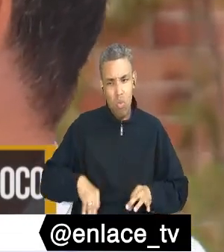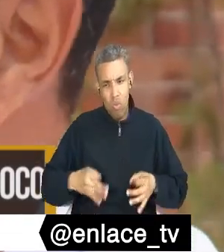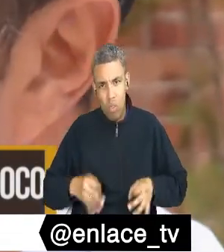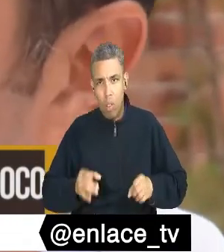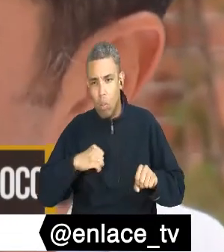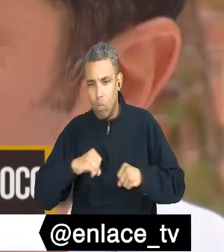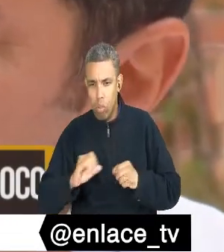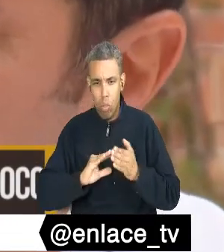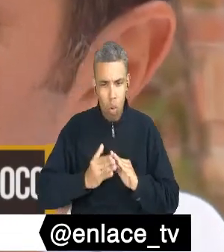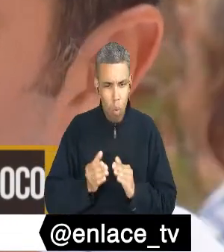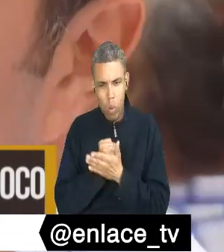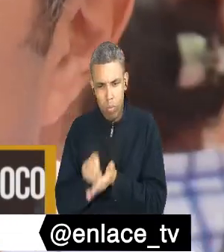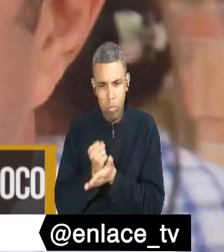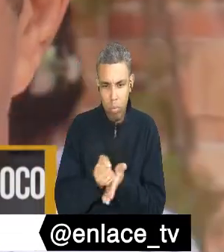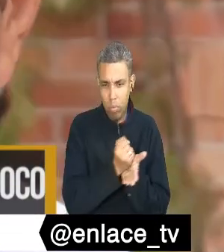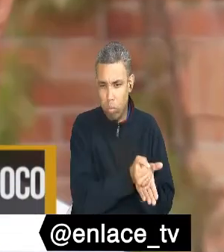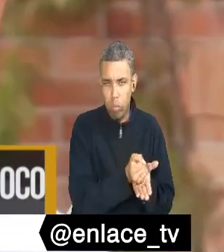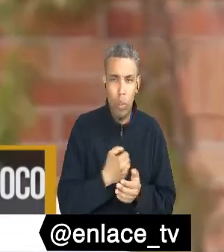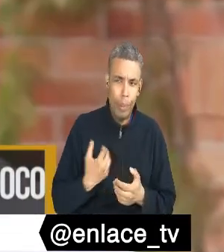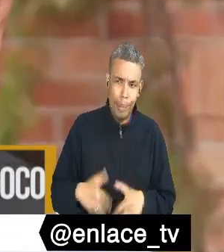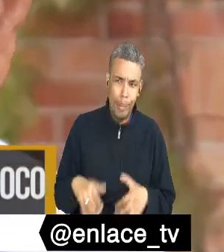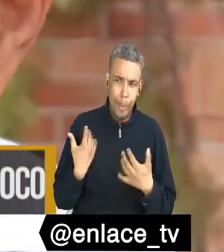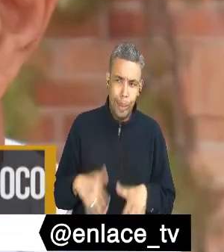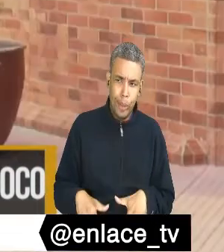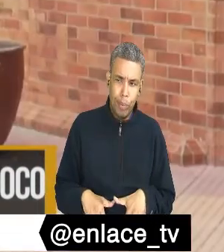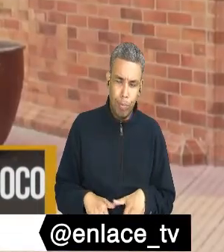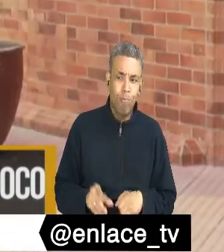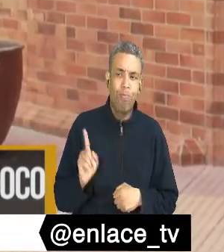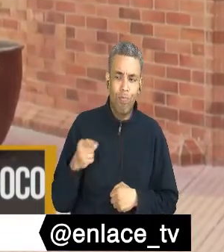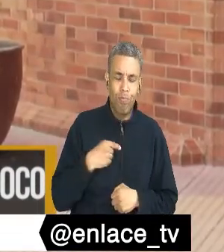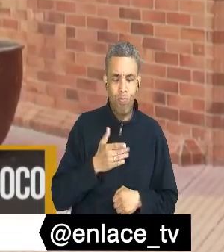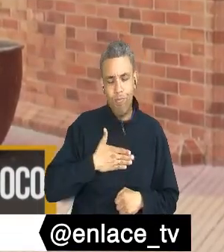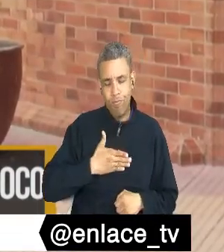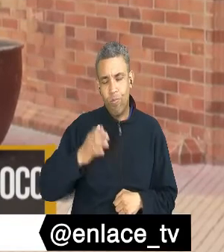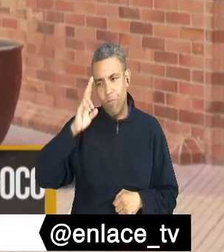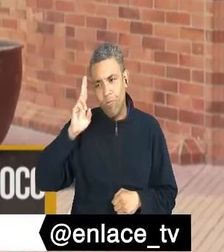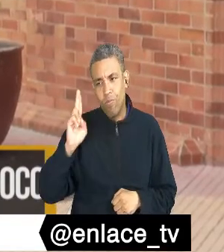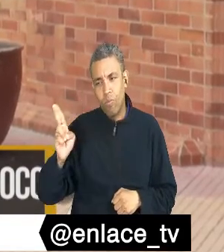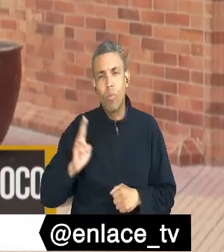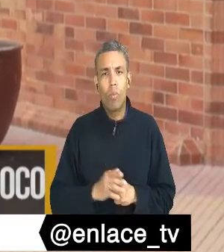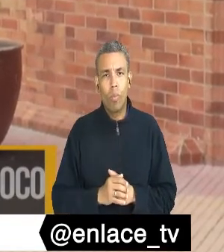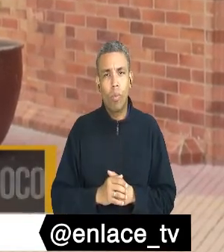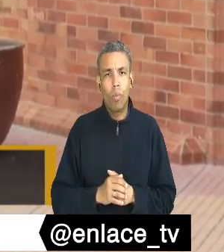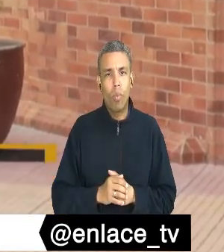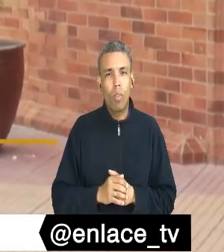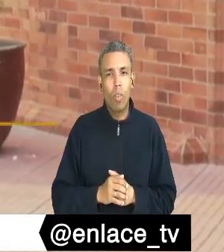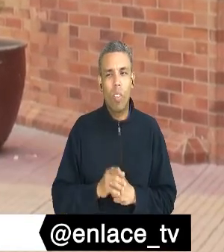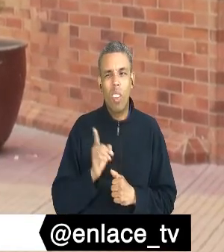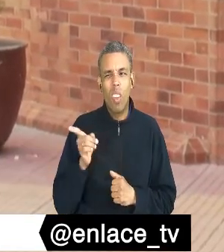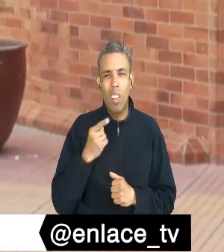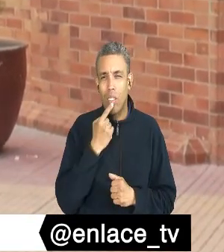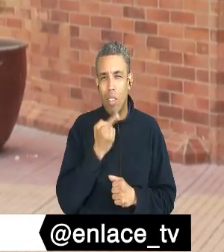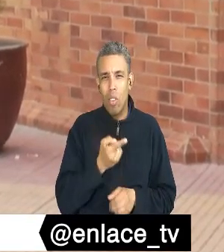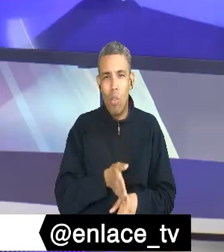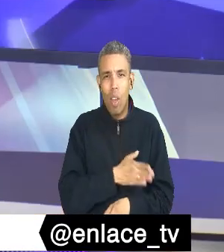necesitados llevó al padre Orlando Olave a este punto en donde, como dice él, solo la voluntad de Dios lo ha